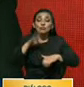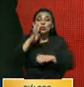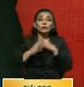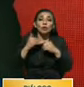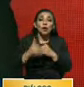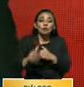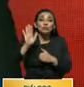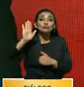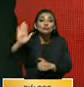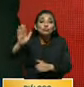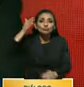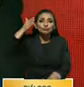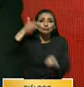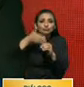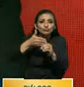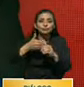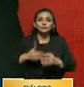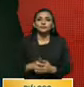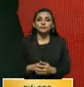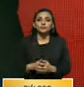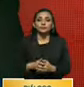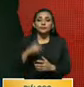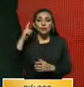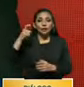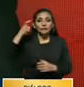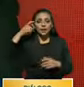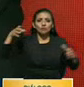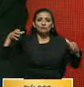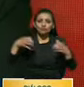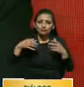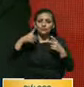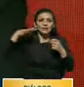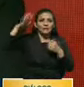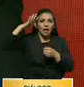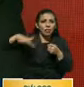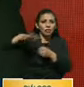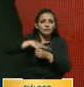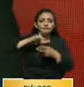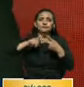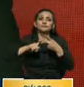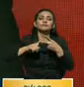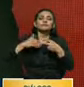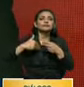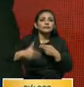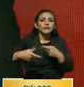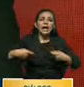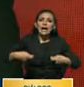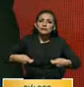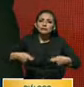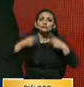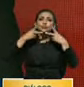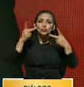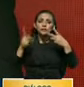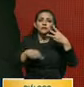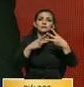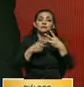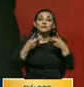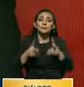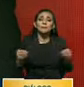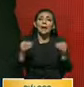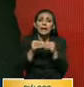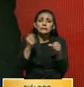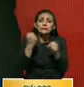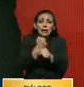4 años. El papel y el tamaño del Estado, el gasto público, los impuestos, y por sobre todas las cosas, la creación de fuentes de